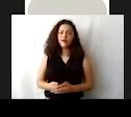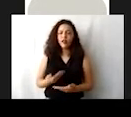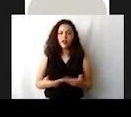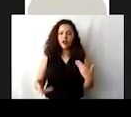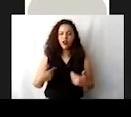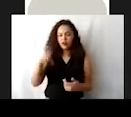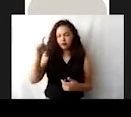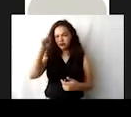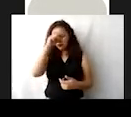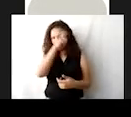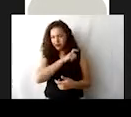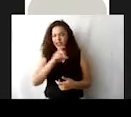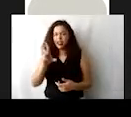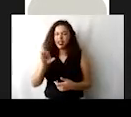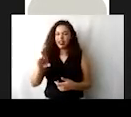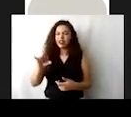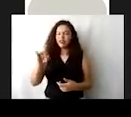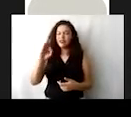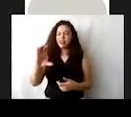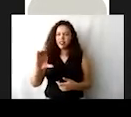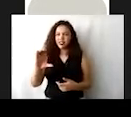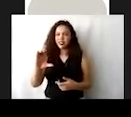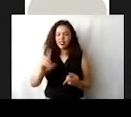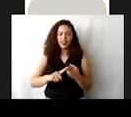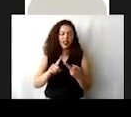un RFC, si no tenemos